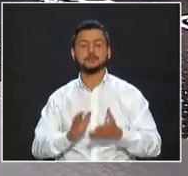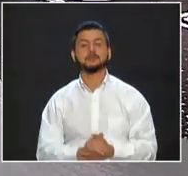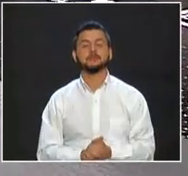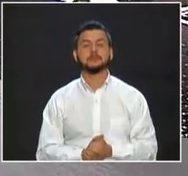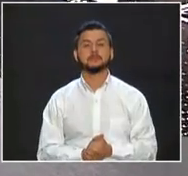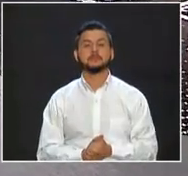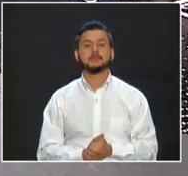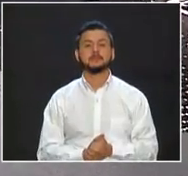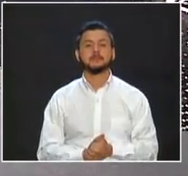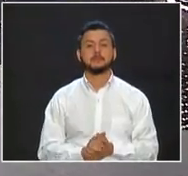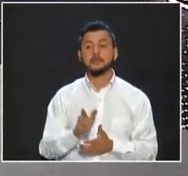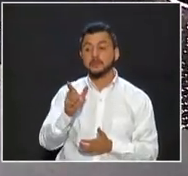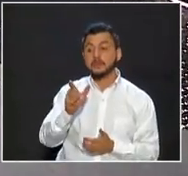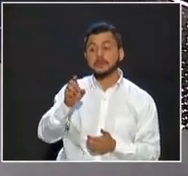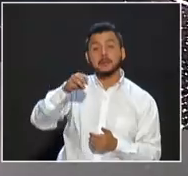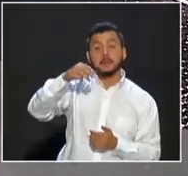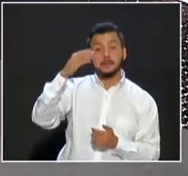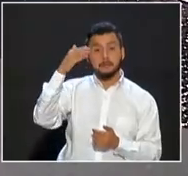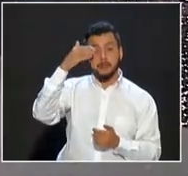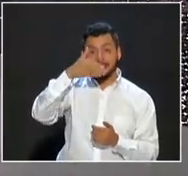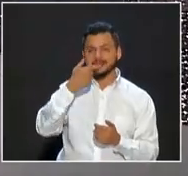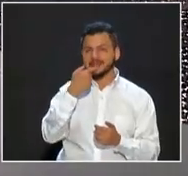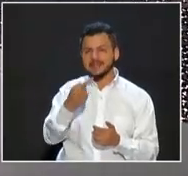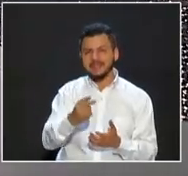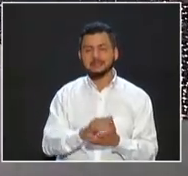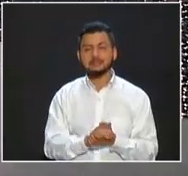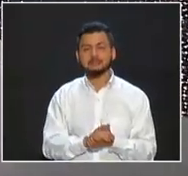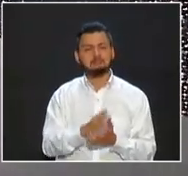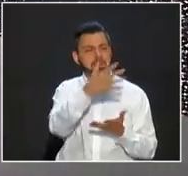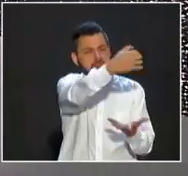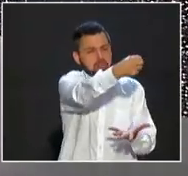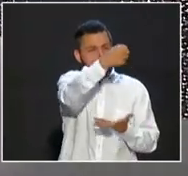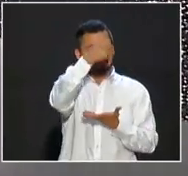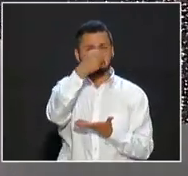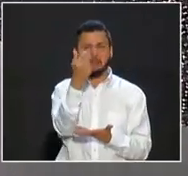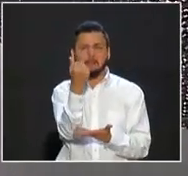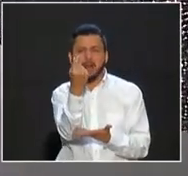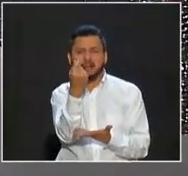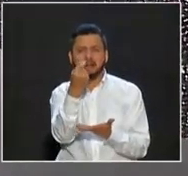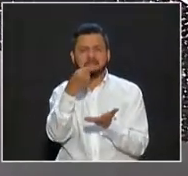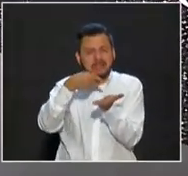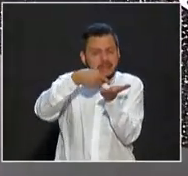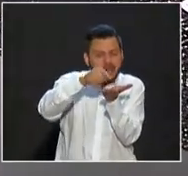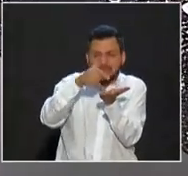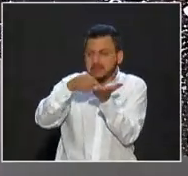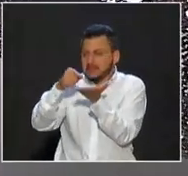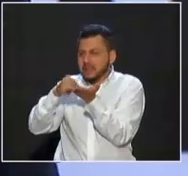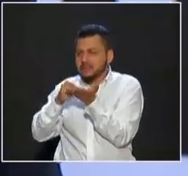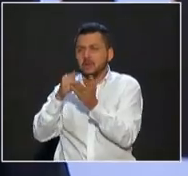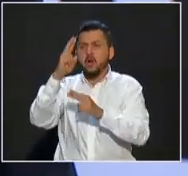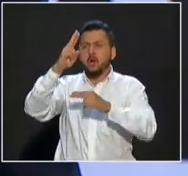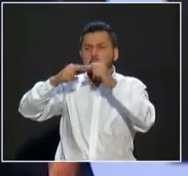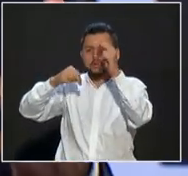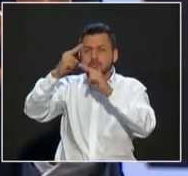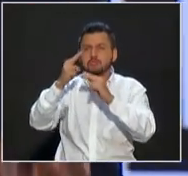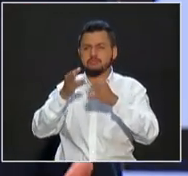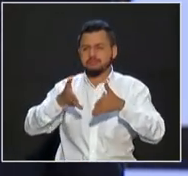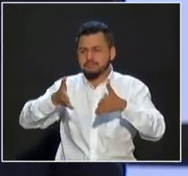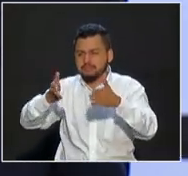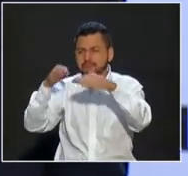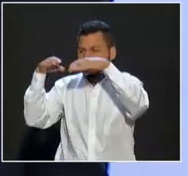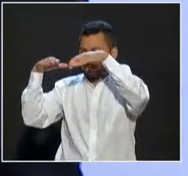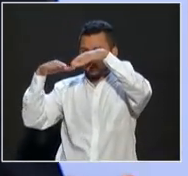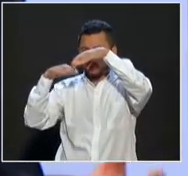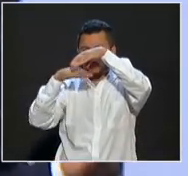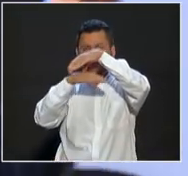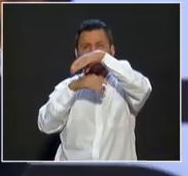yo estoy de acuerdo con camilo pero yo quiero complementar en algo más y es que vea esa vía es una vía nacional y el túnel de